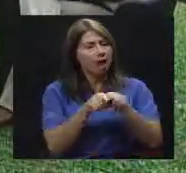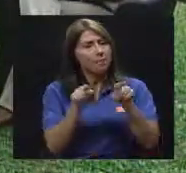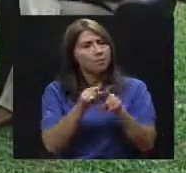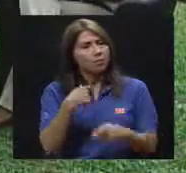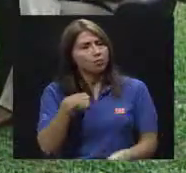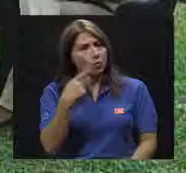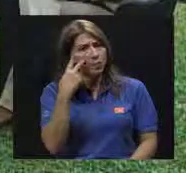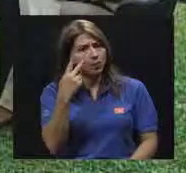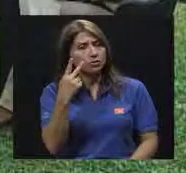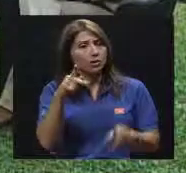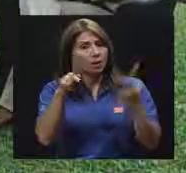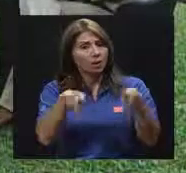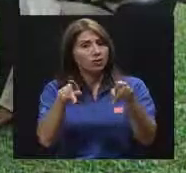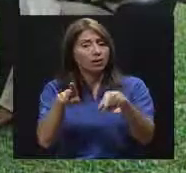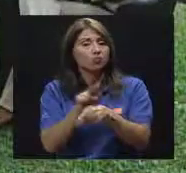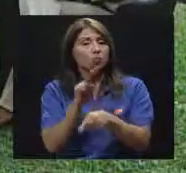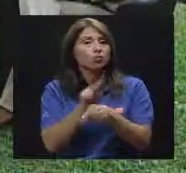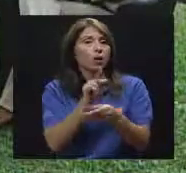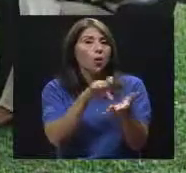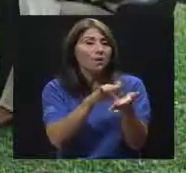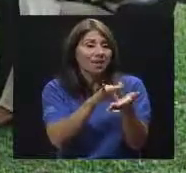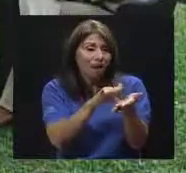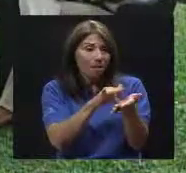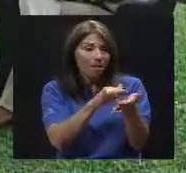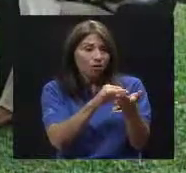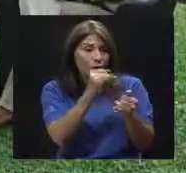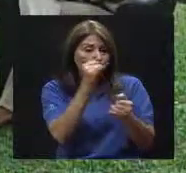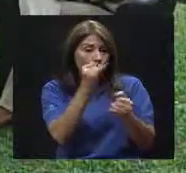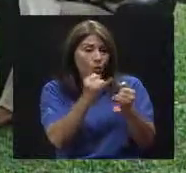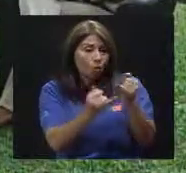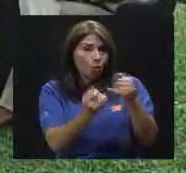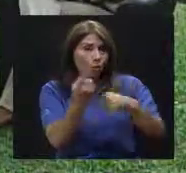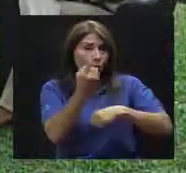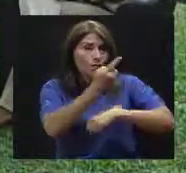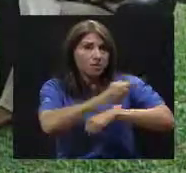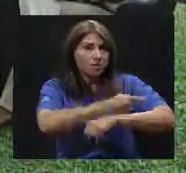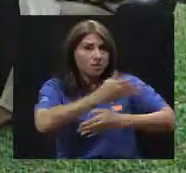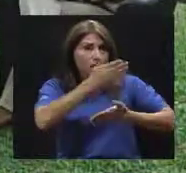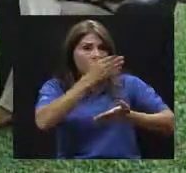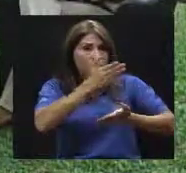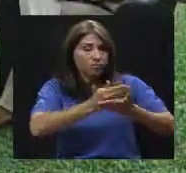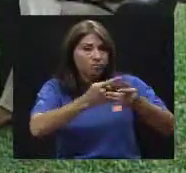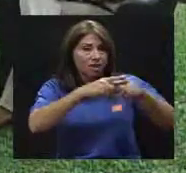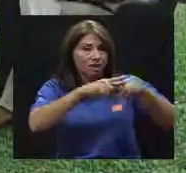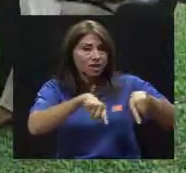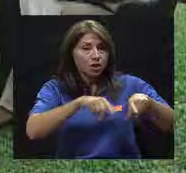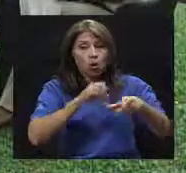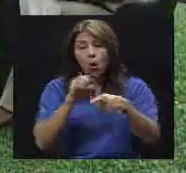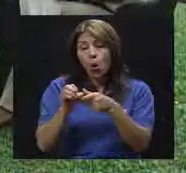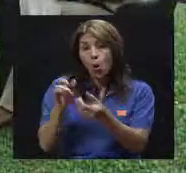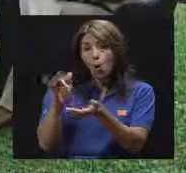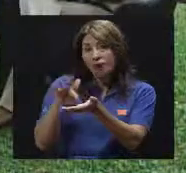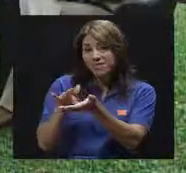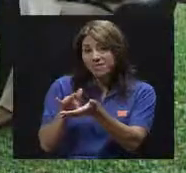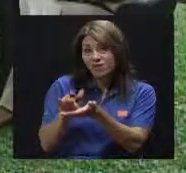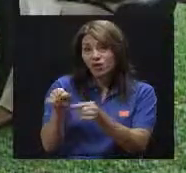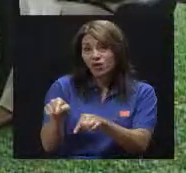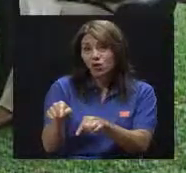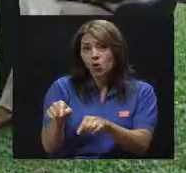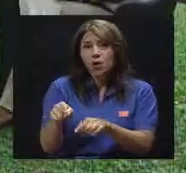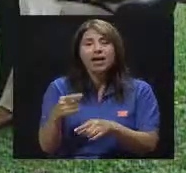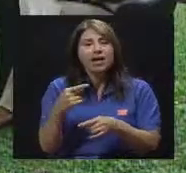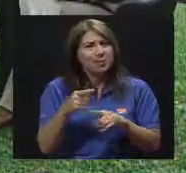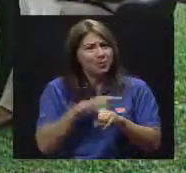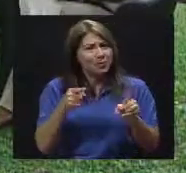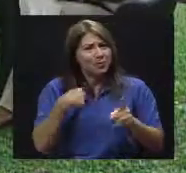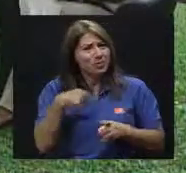de consumir un medicamento que esté vencido a un antibiótico que esté vencido, ¿verdad? Porque mucha gente dice, no, si está vencido es que no hace efecto, pero he